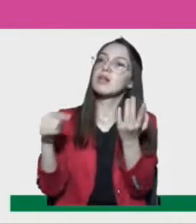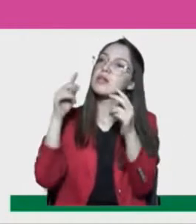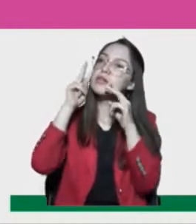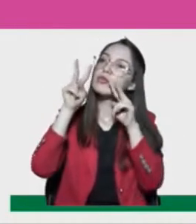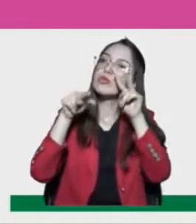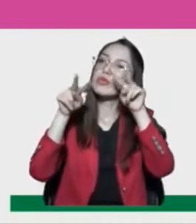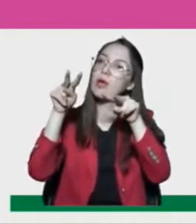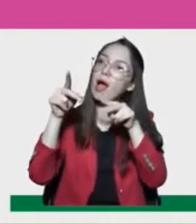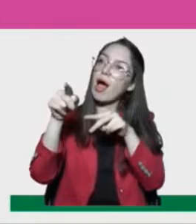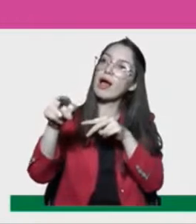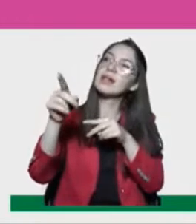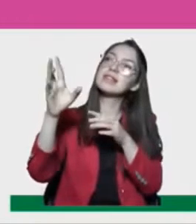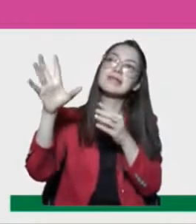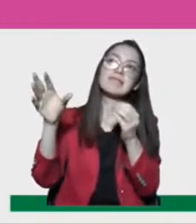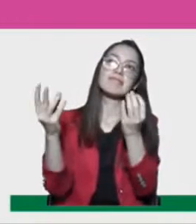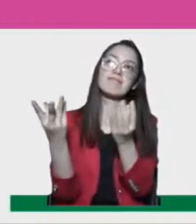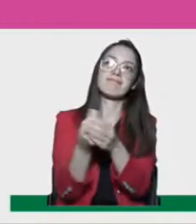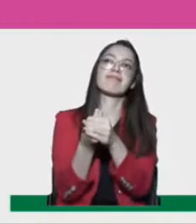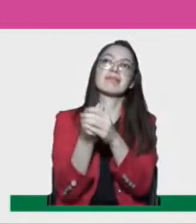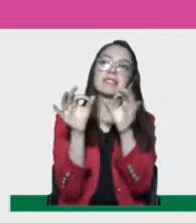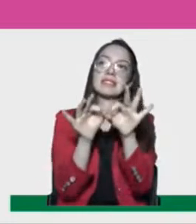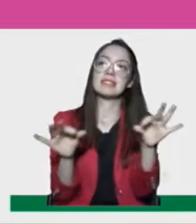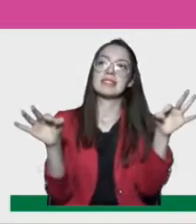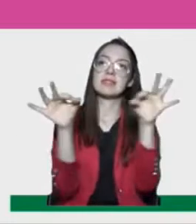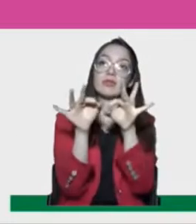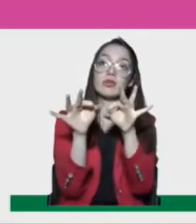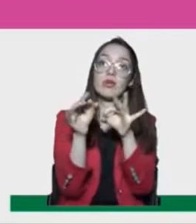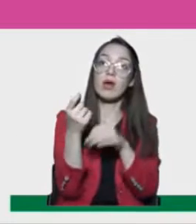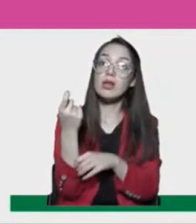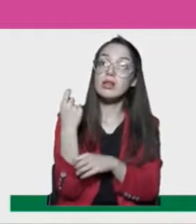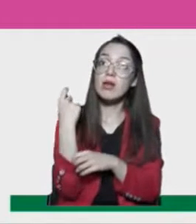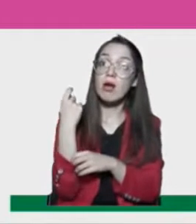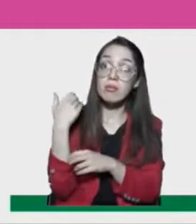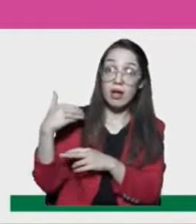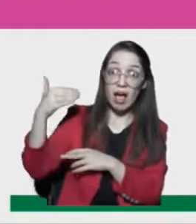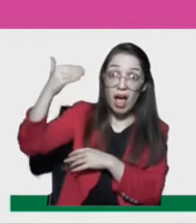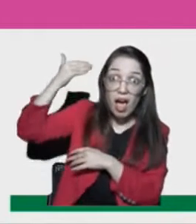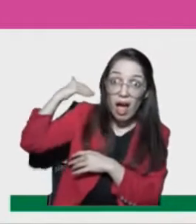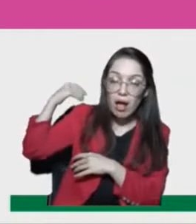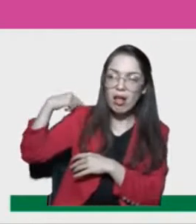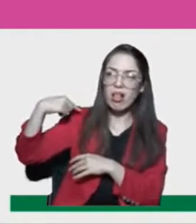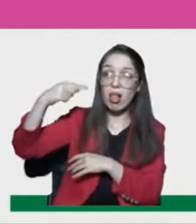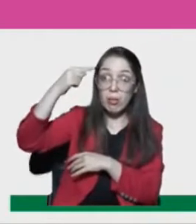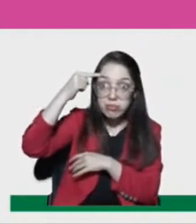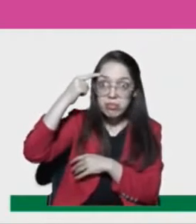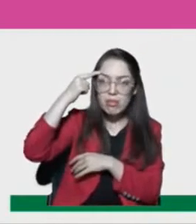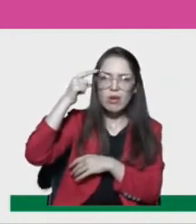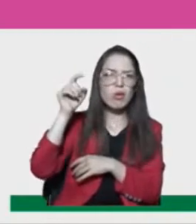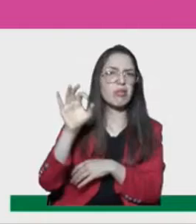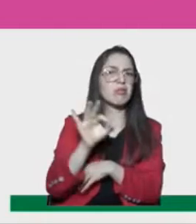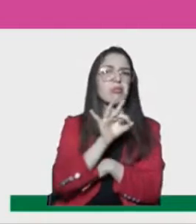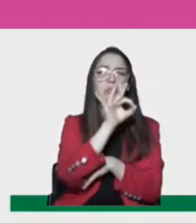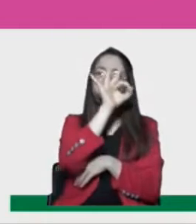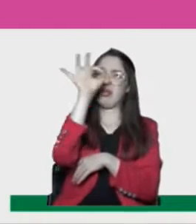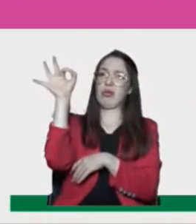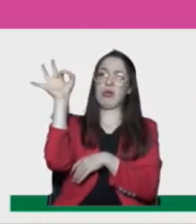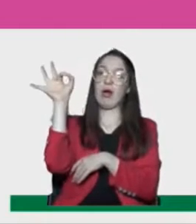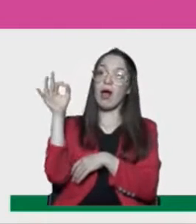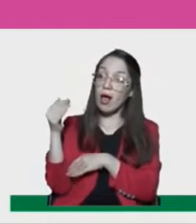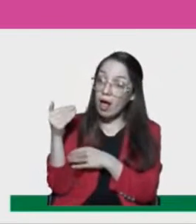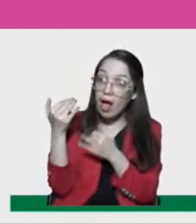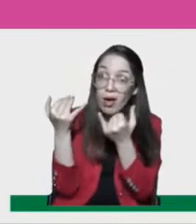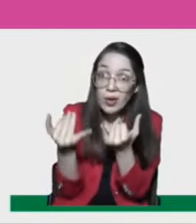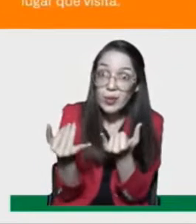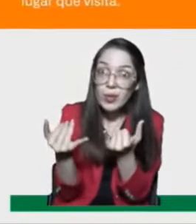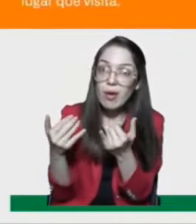sea tenido en cuenta. Este tipo de iniciativas, años atrás, ni siquiera se contemplaban y ya Medellín, digamos, está avanzando en